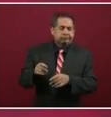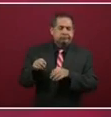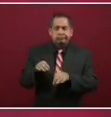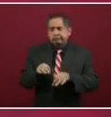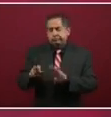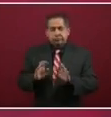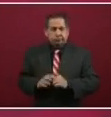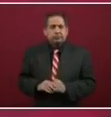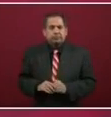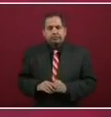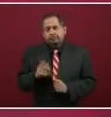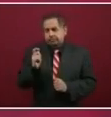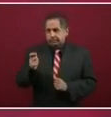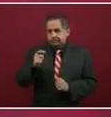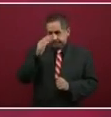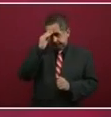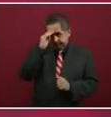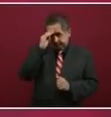Ese es